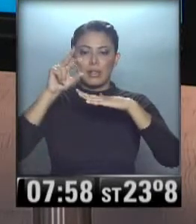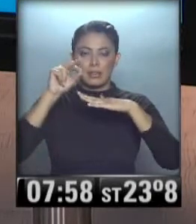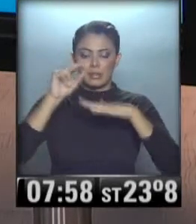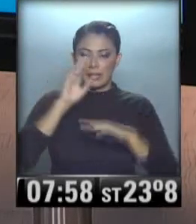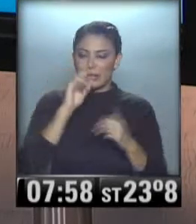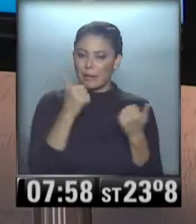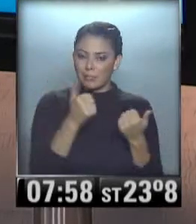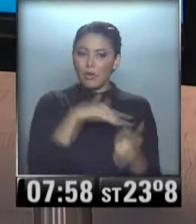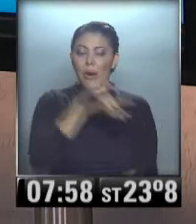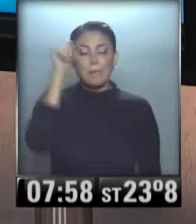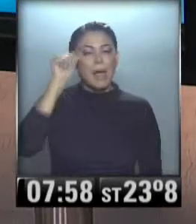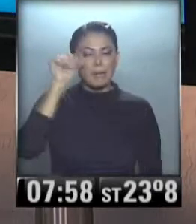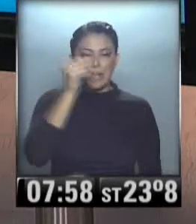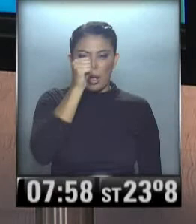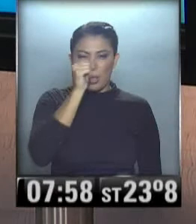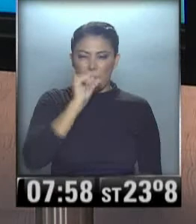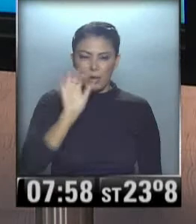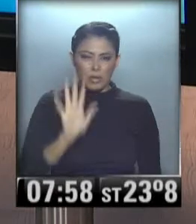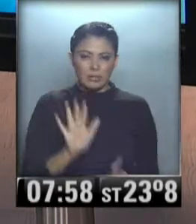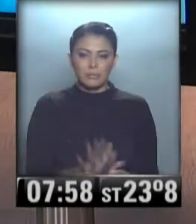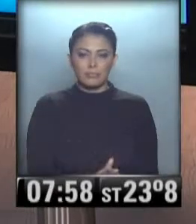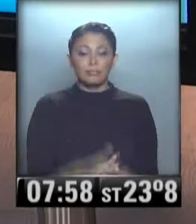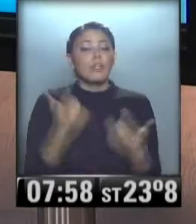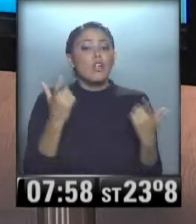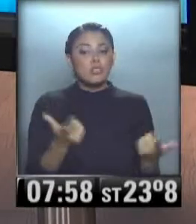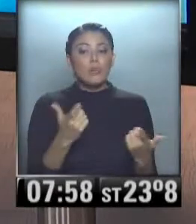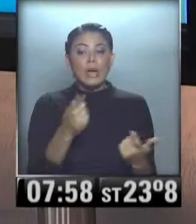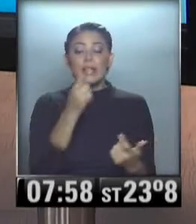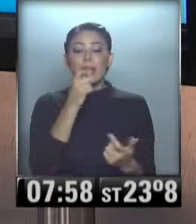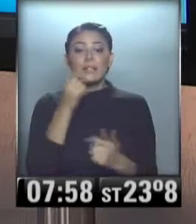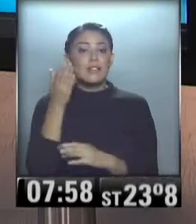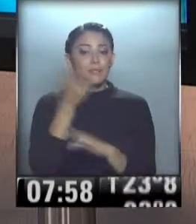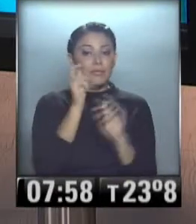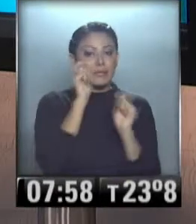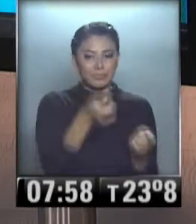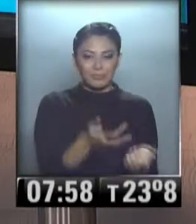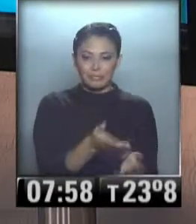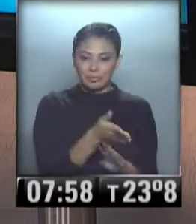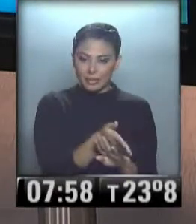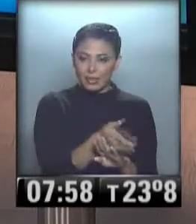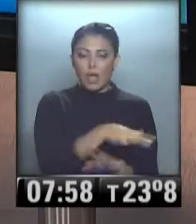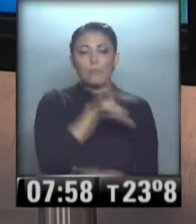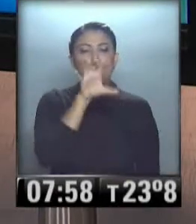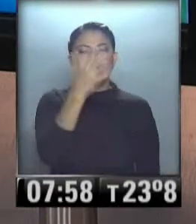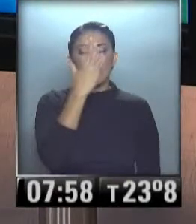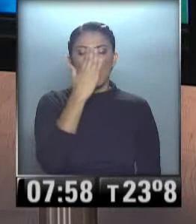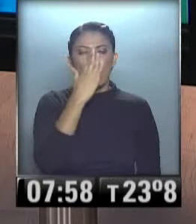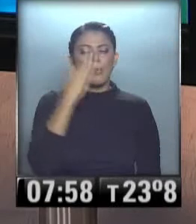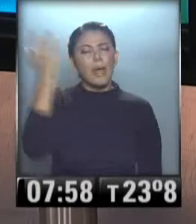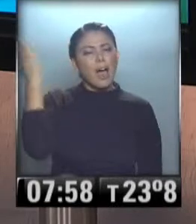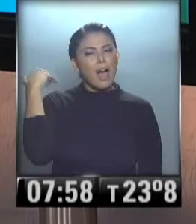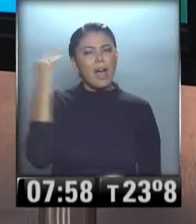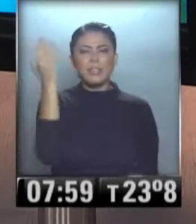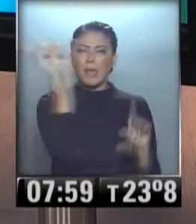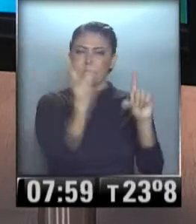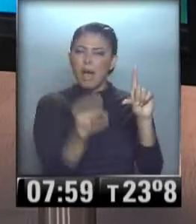Plata, hacia el fin de semana. ¡Ay, qué suerte los que se fueron! ¡Córdoba! ¿Cuántas lluvias veíamos recién en el